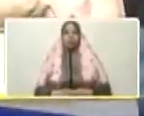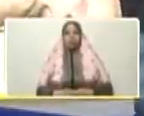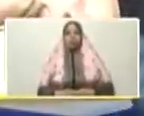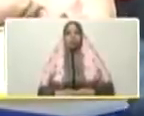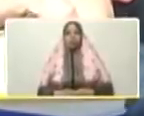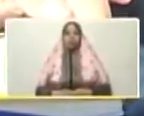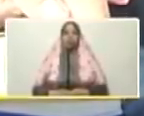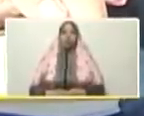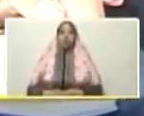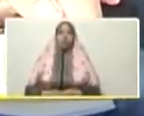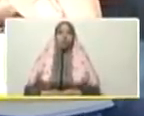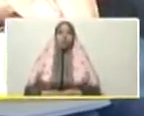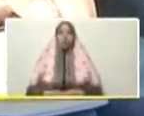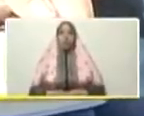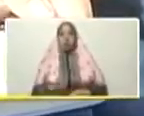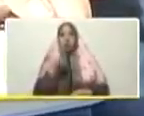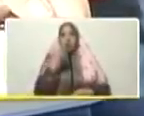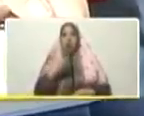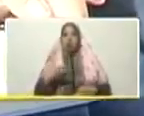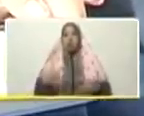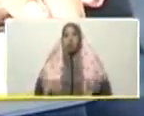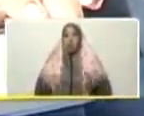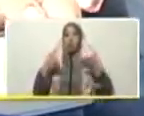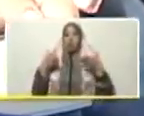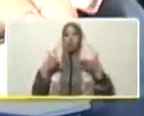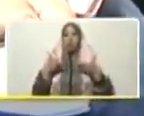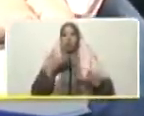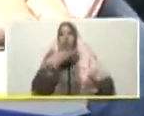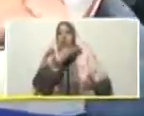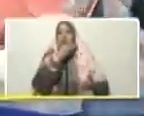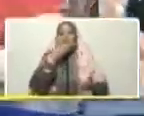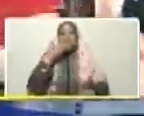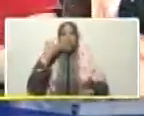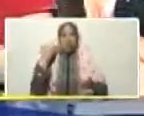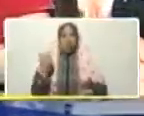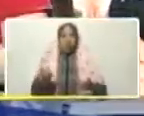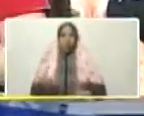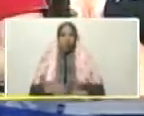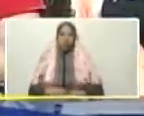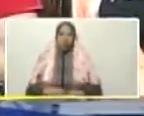tuvimos una buena victoria que pudo haber sido mejor